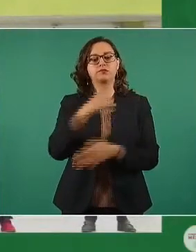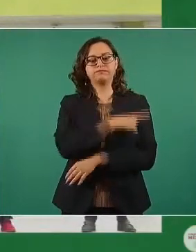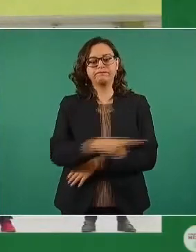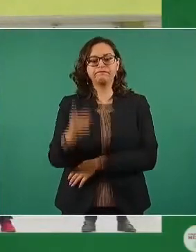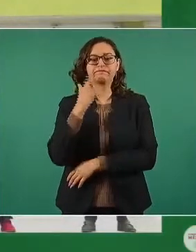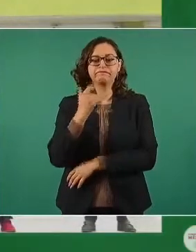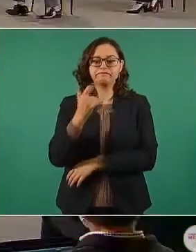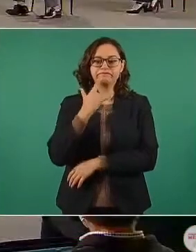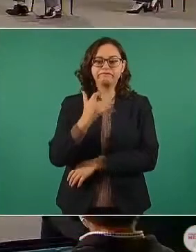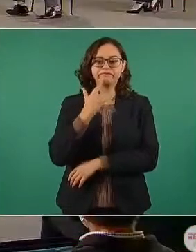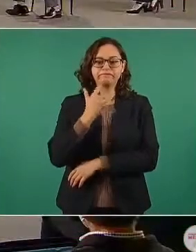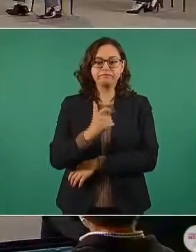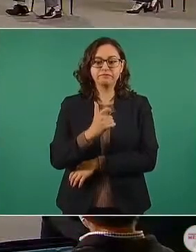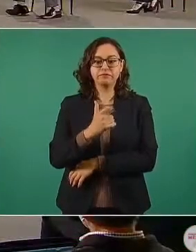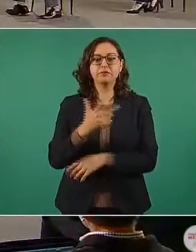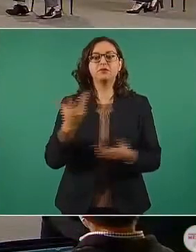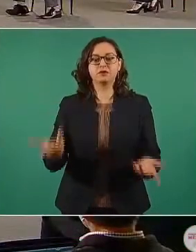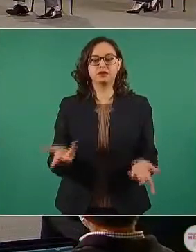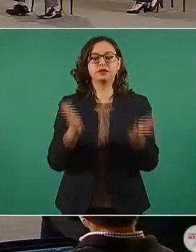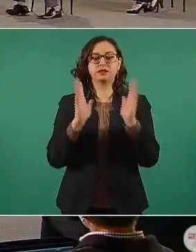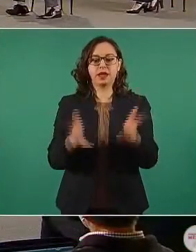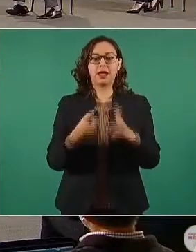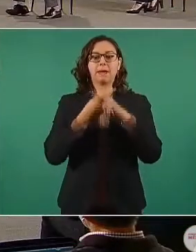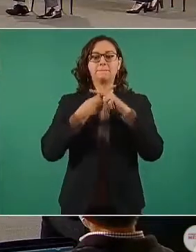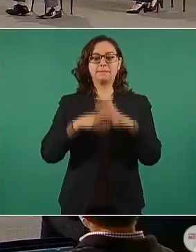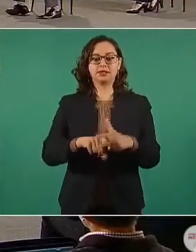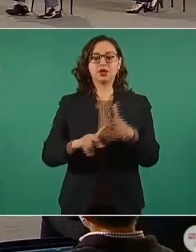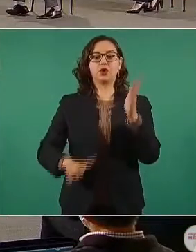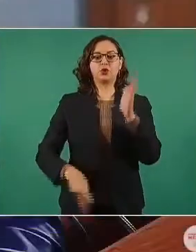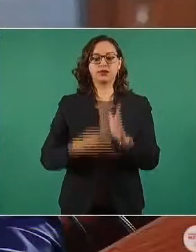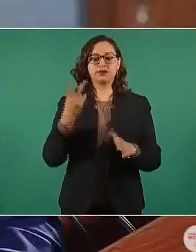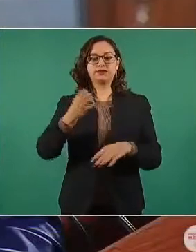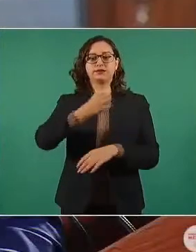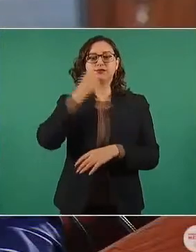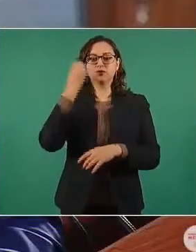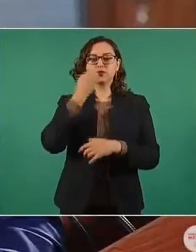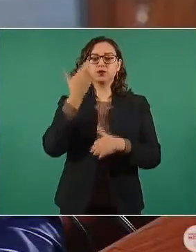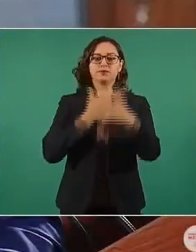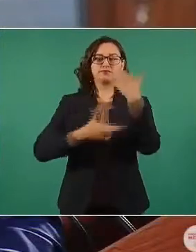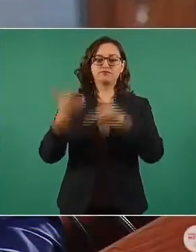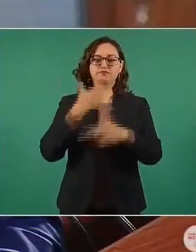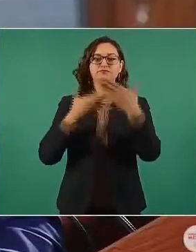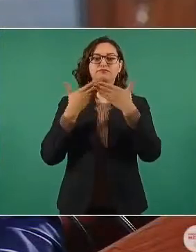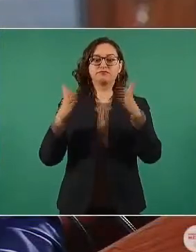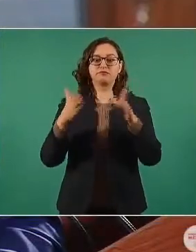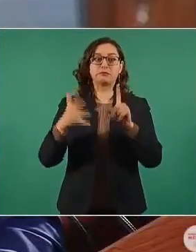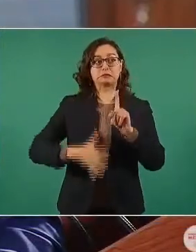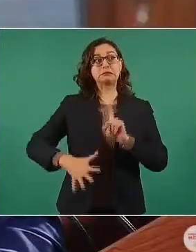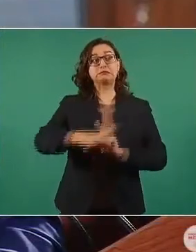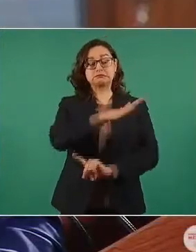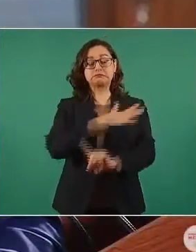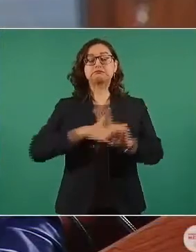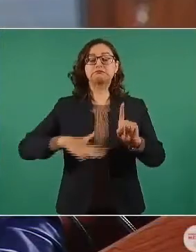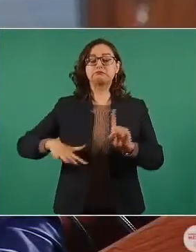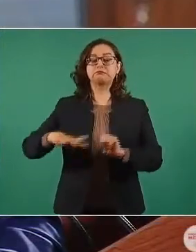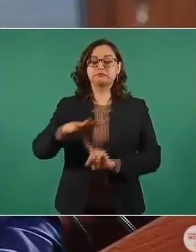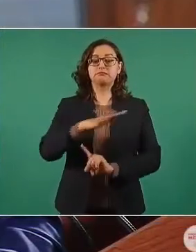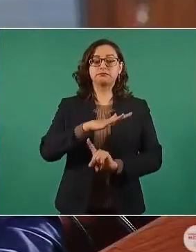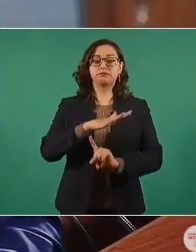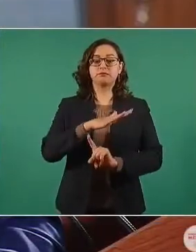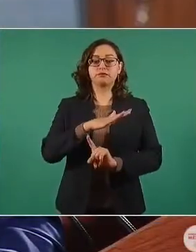esfuerzo que están haciendo para reiniciar las clases en circunstancias